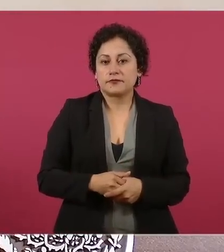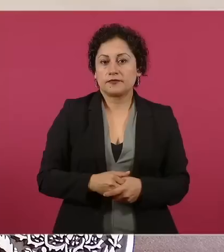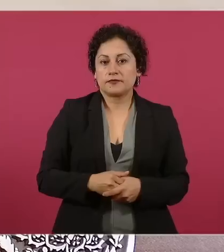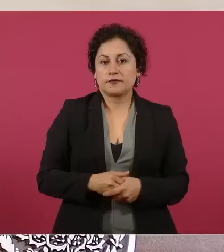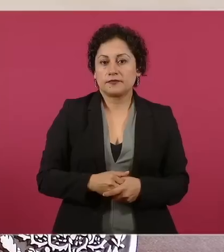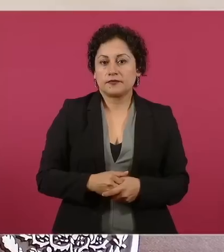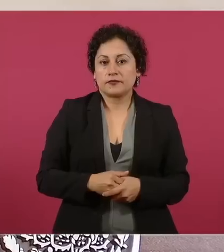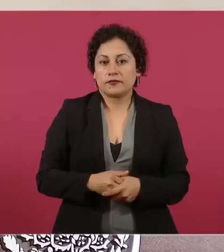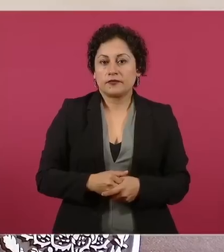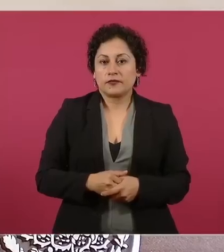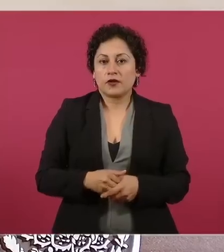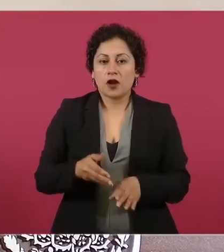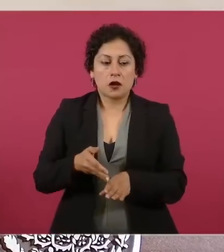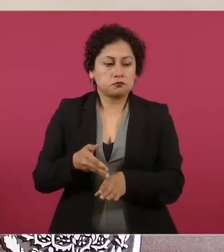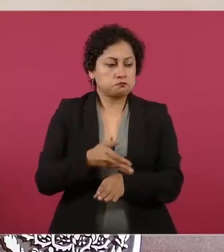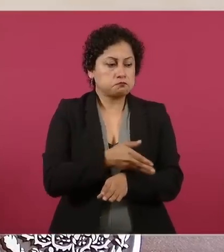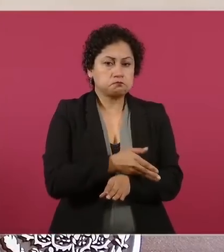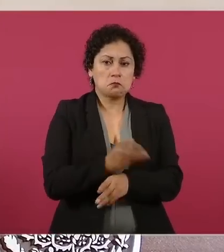deuda